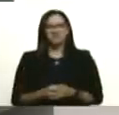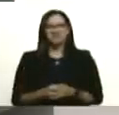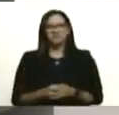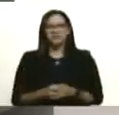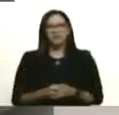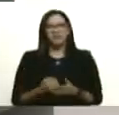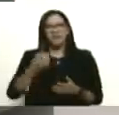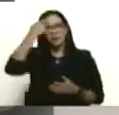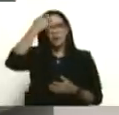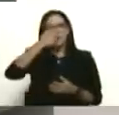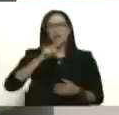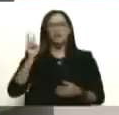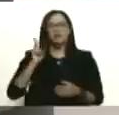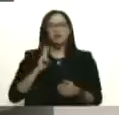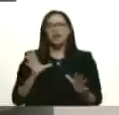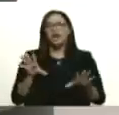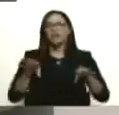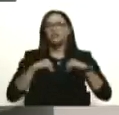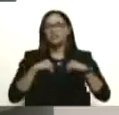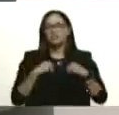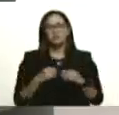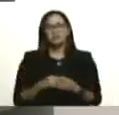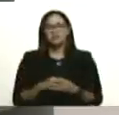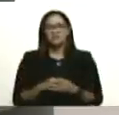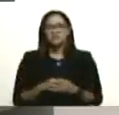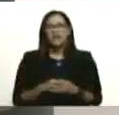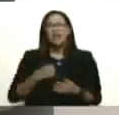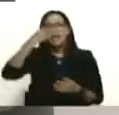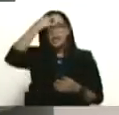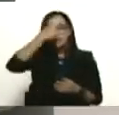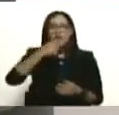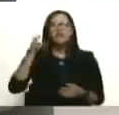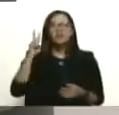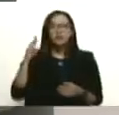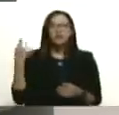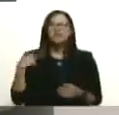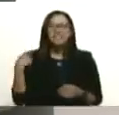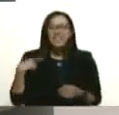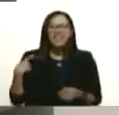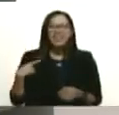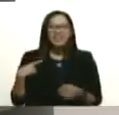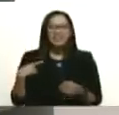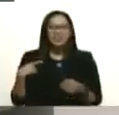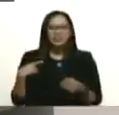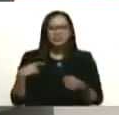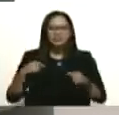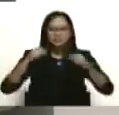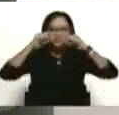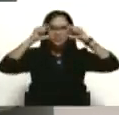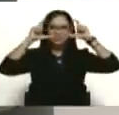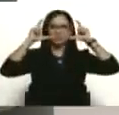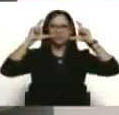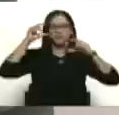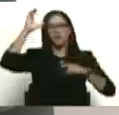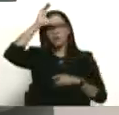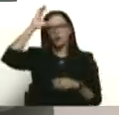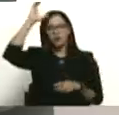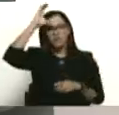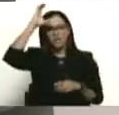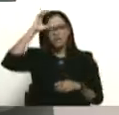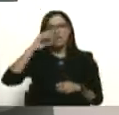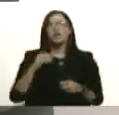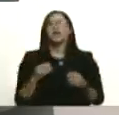pueblo venezolano de que eso es cierto. Es decir, el pueblo venezolano tiene demasiada conciencia, está